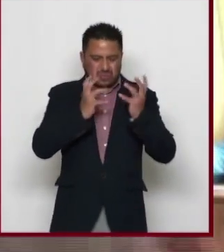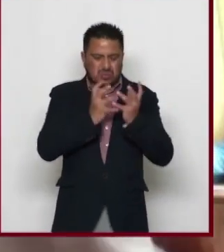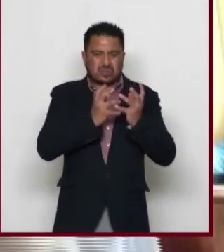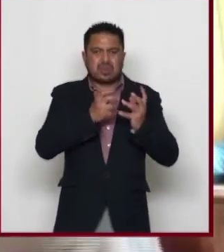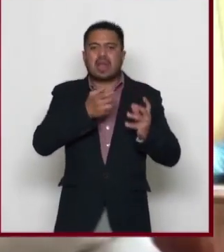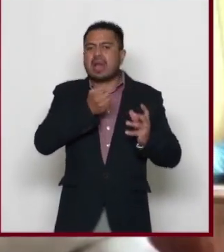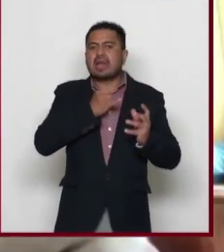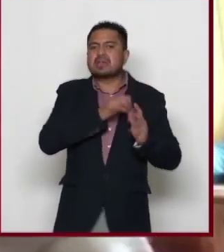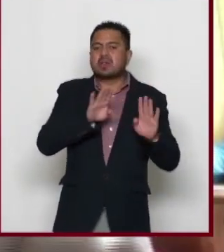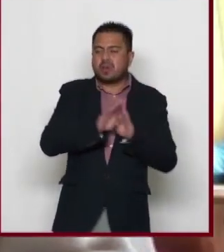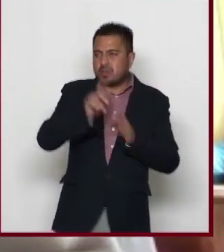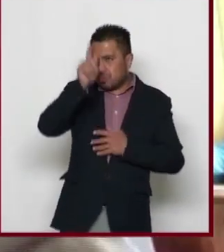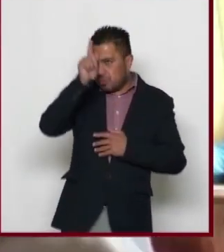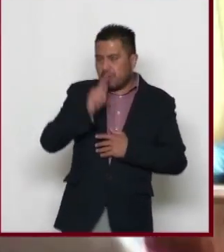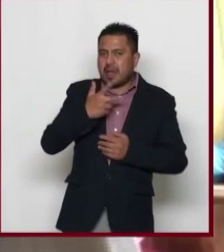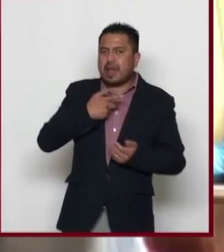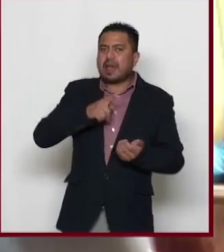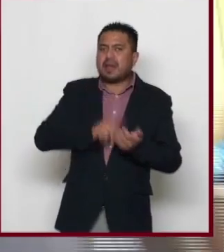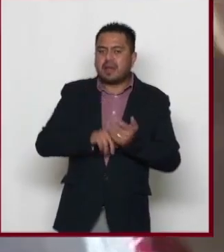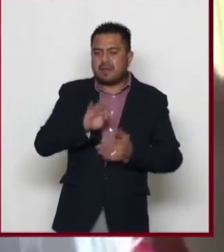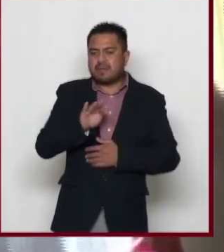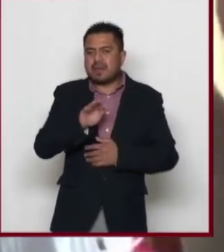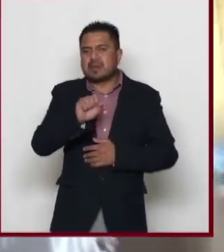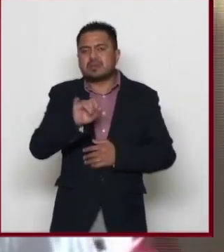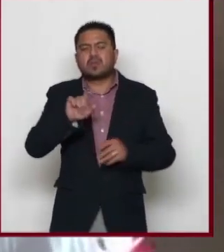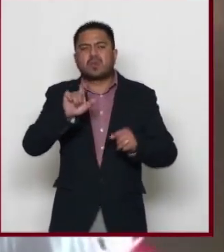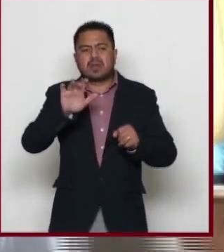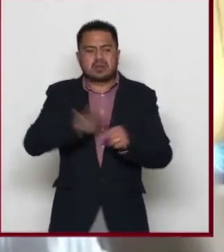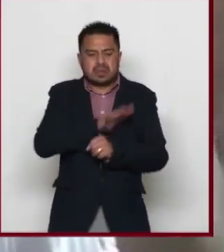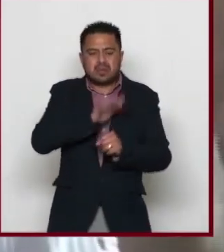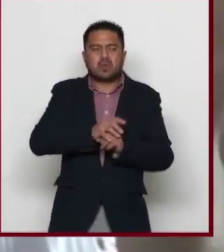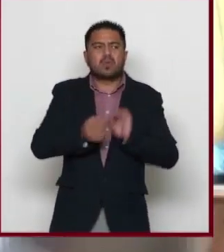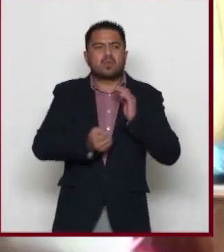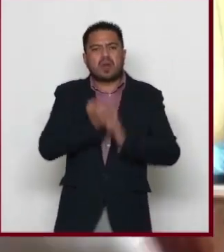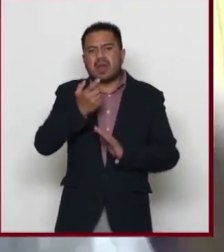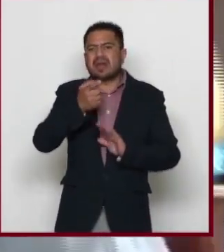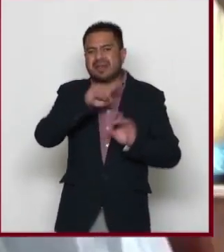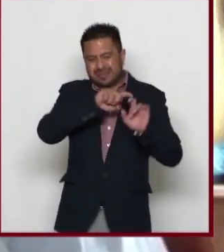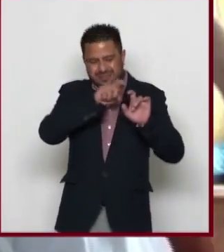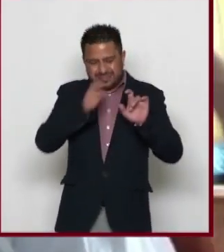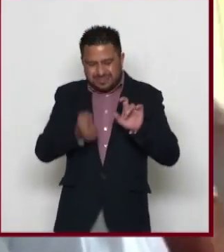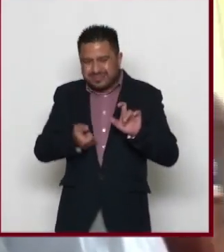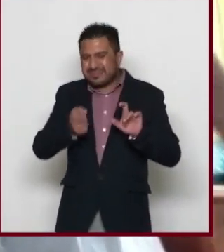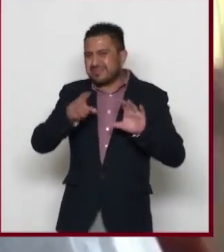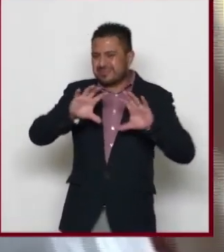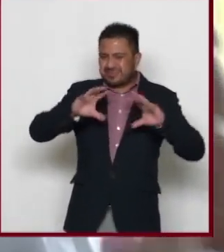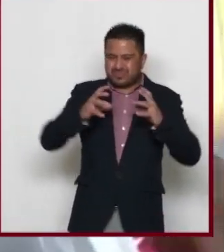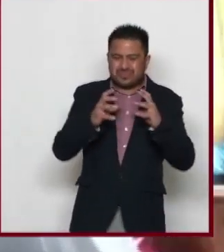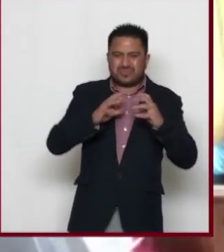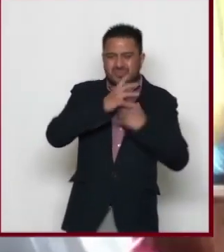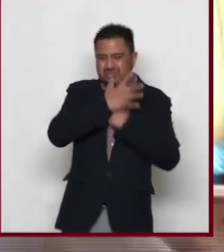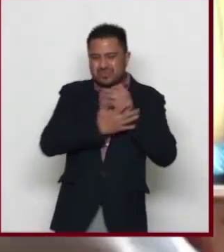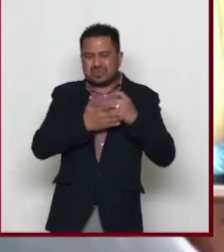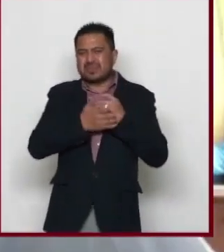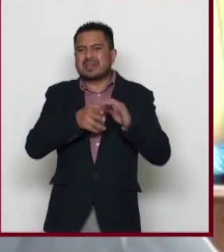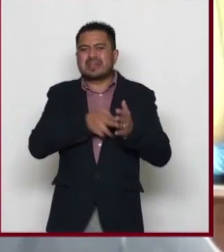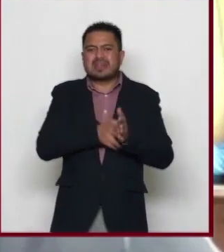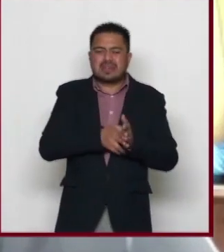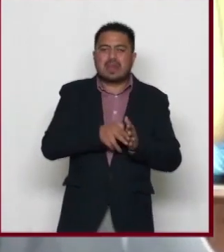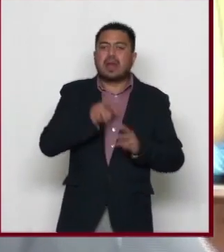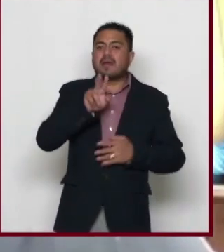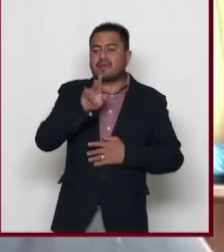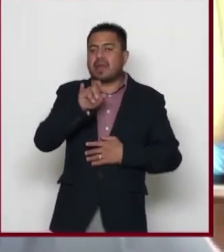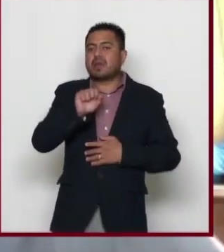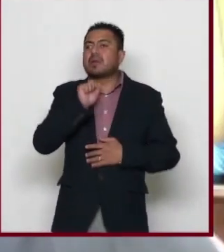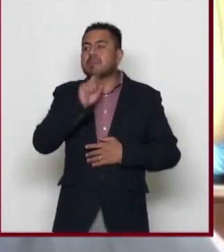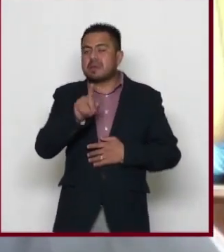fueron las fases de Venus. Entonces, así como la luna tiene fases y vemos cuando está llena, cuando está nueva,